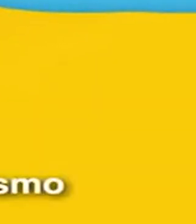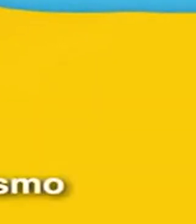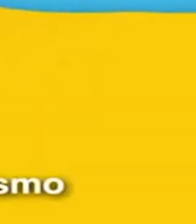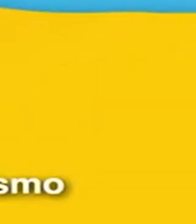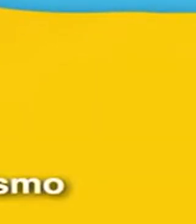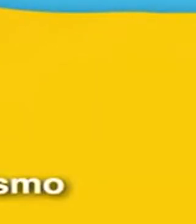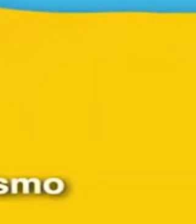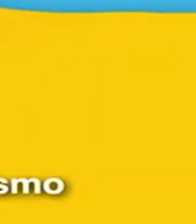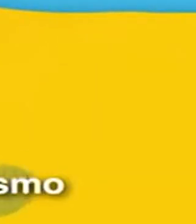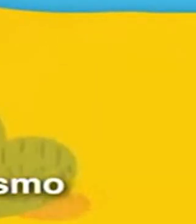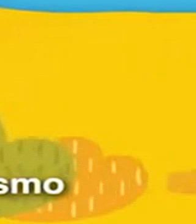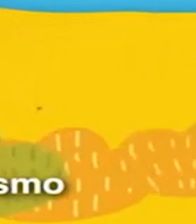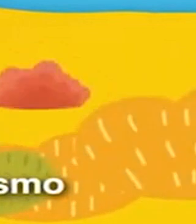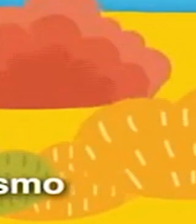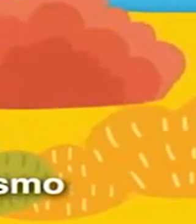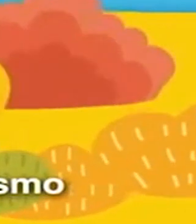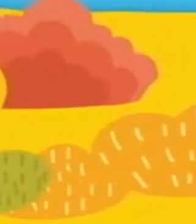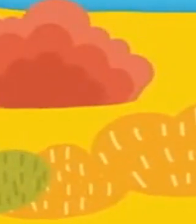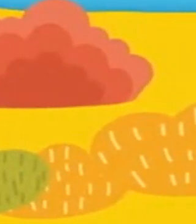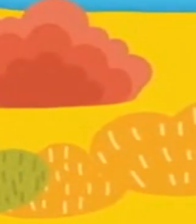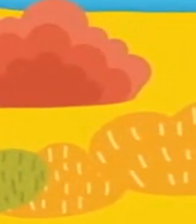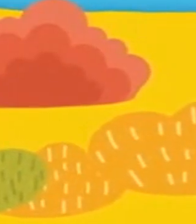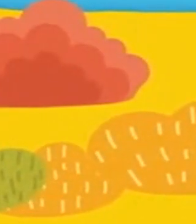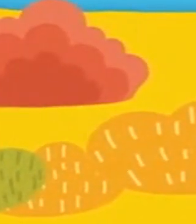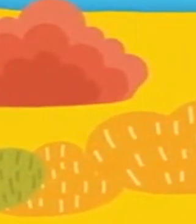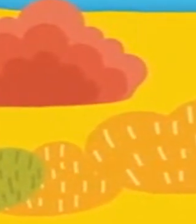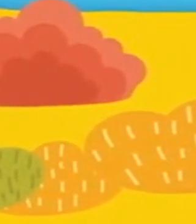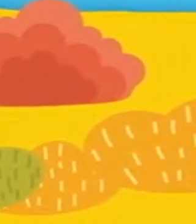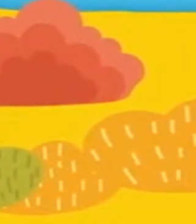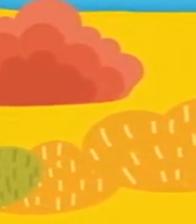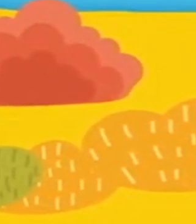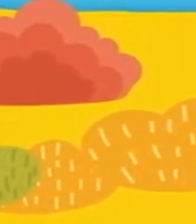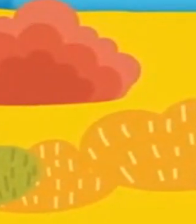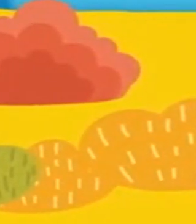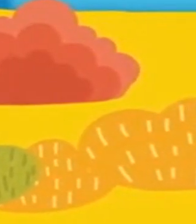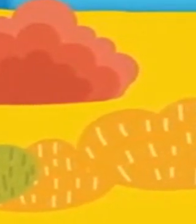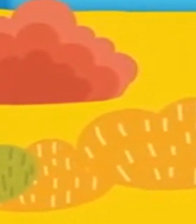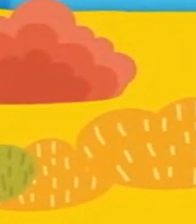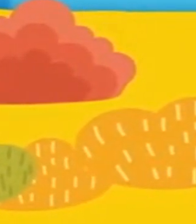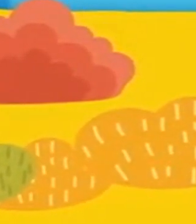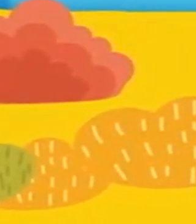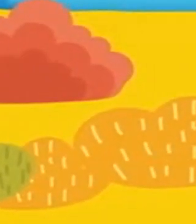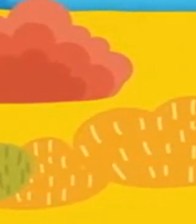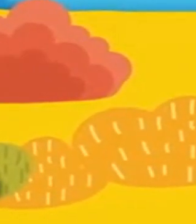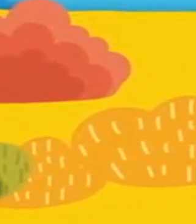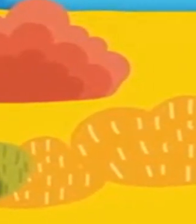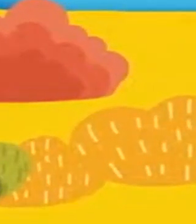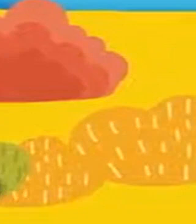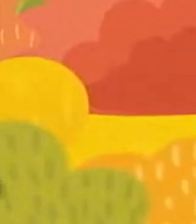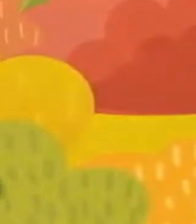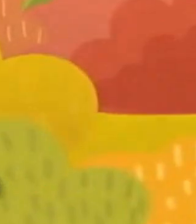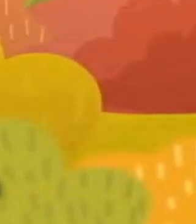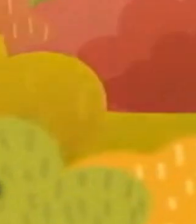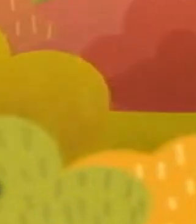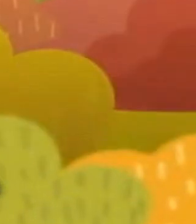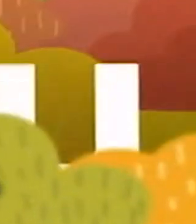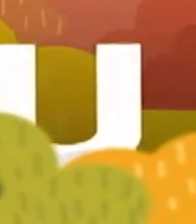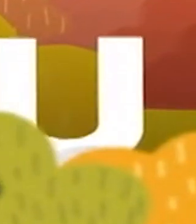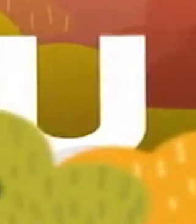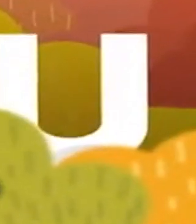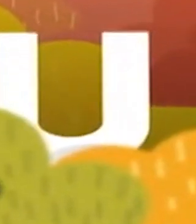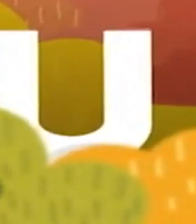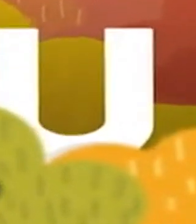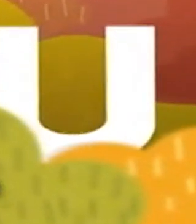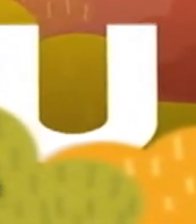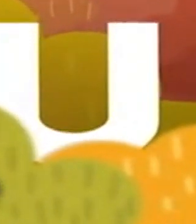El Instituto Nacional de Vivienda y Urbanismo busca mejorar la calidad de vida de todos los costarricenses y crear soluciones en 3